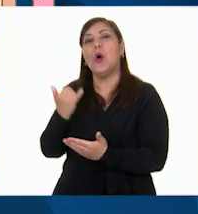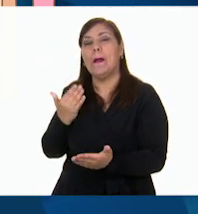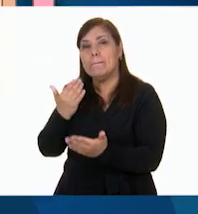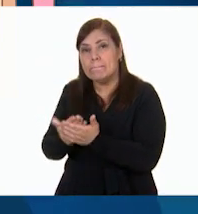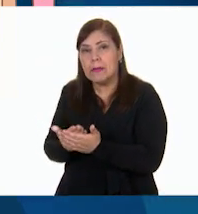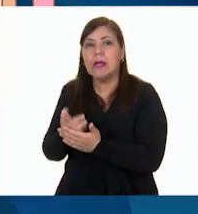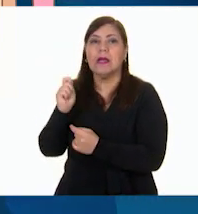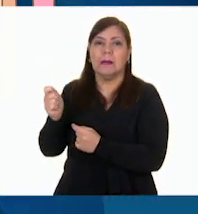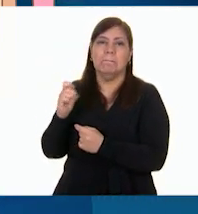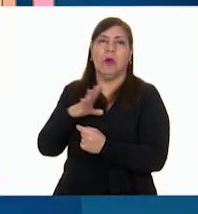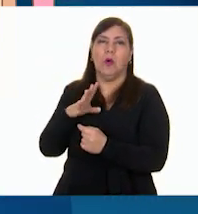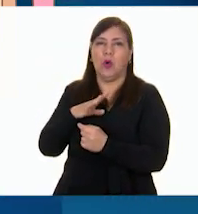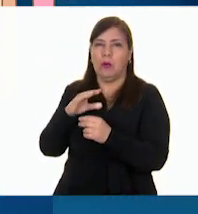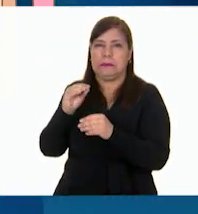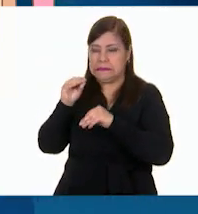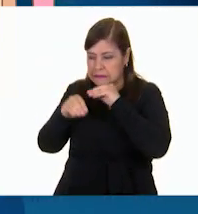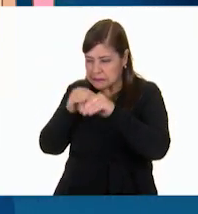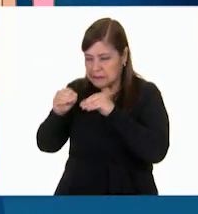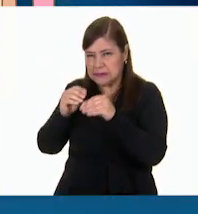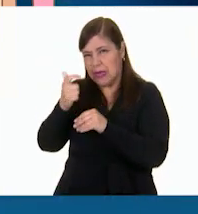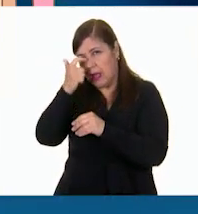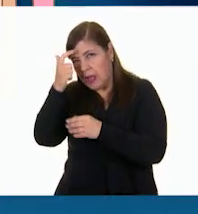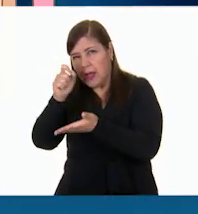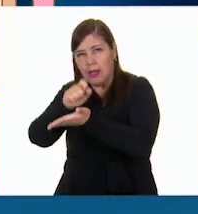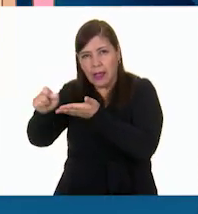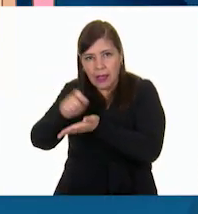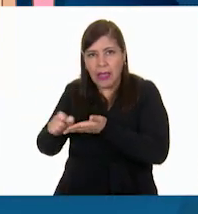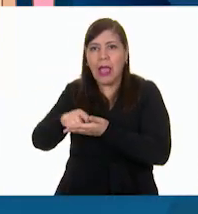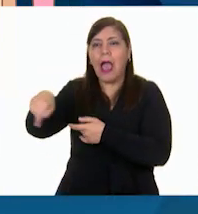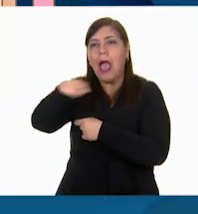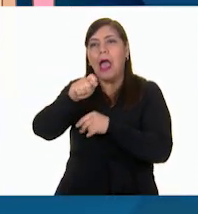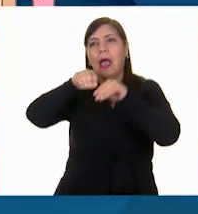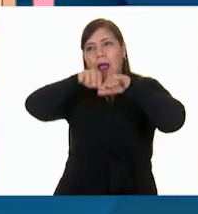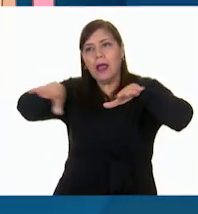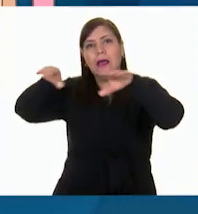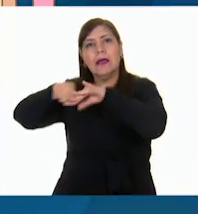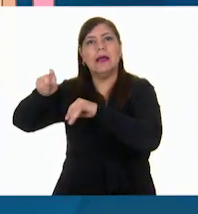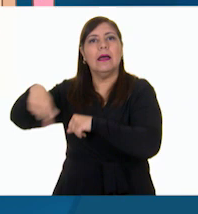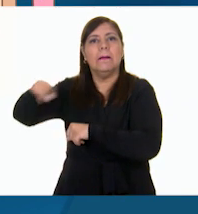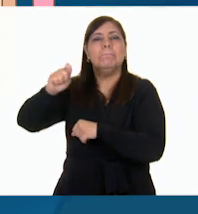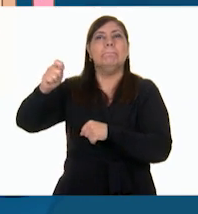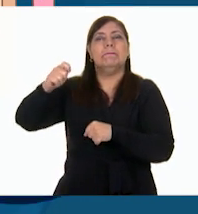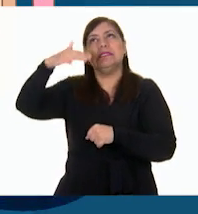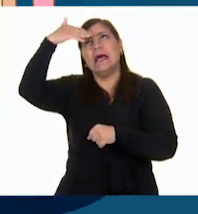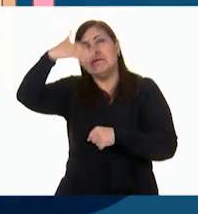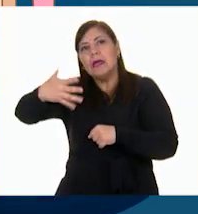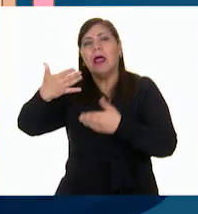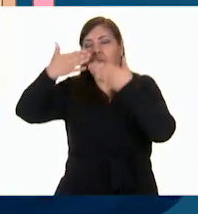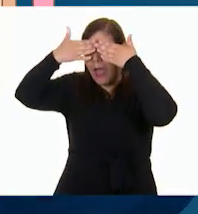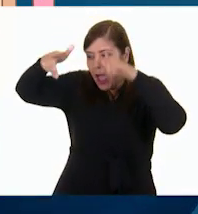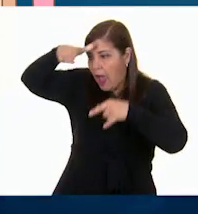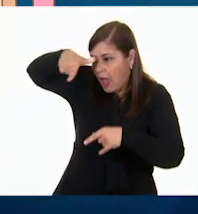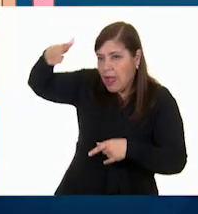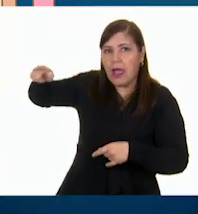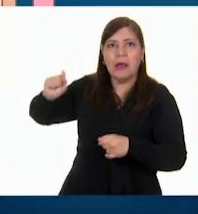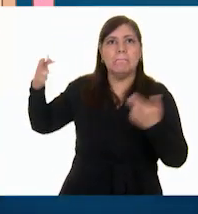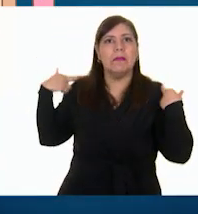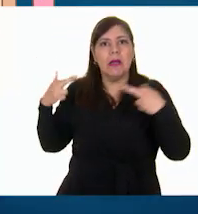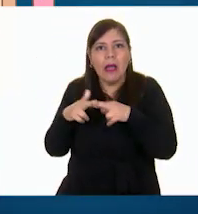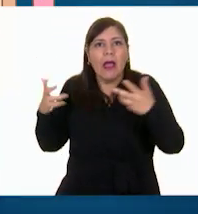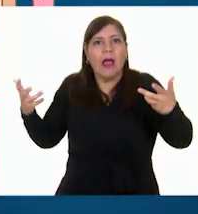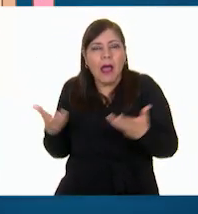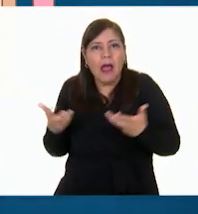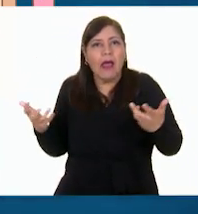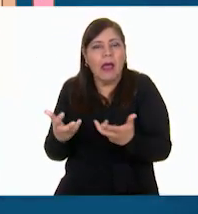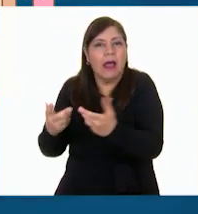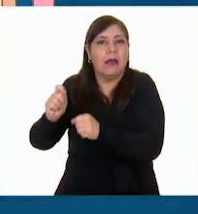de notas y artículos para que las personas estemos enteradas del esfuerzo que hacen docentes, padres y estudiantes por la educación de las niñas